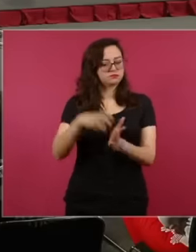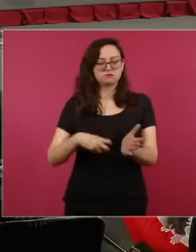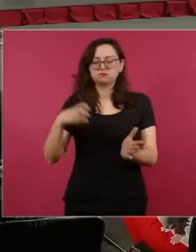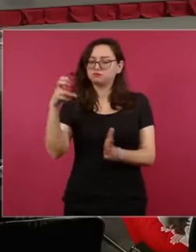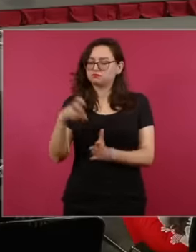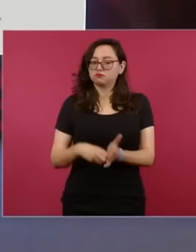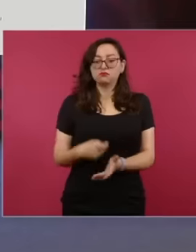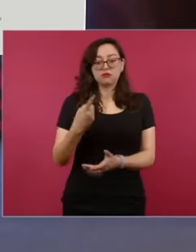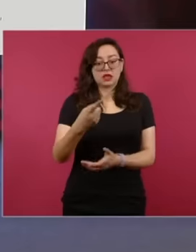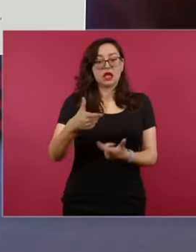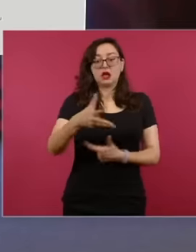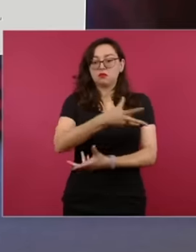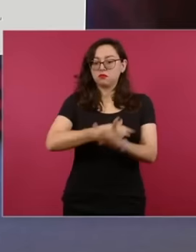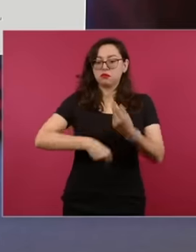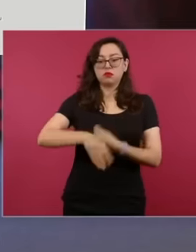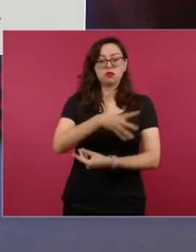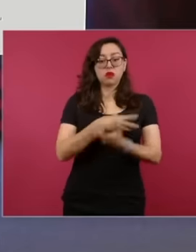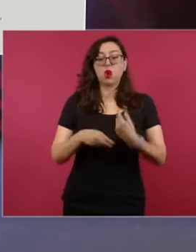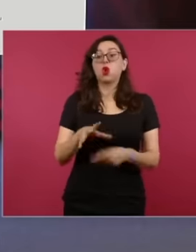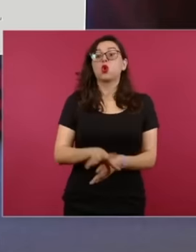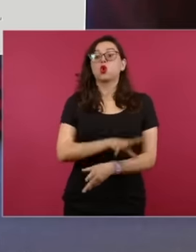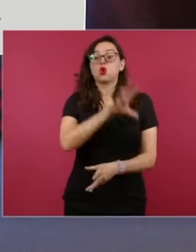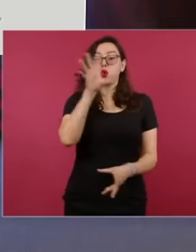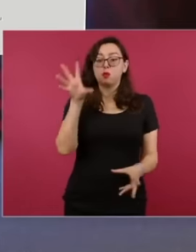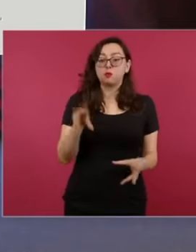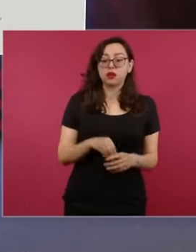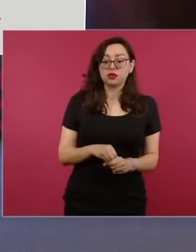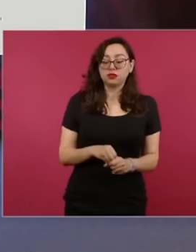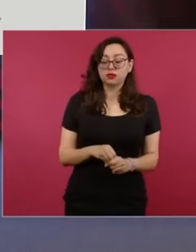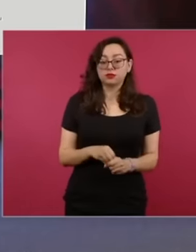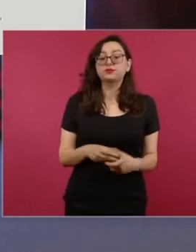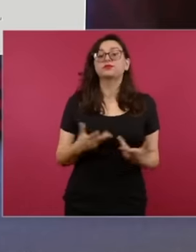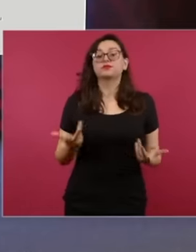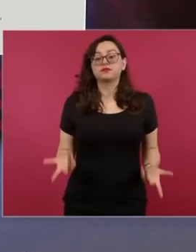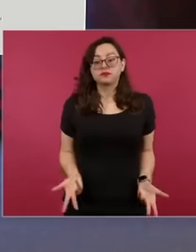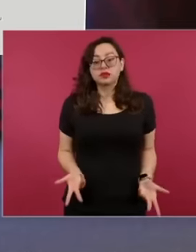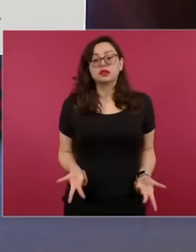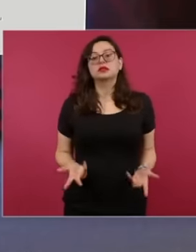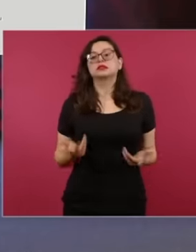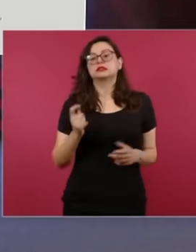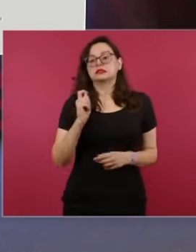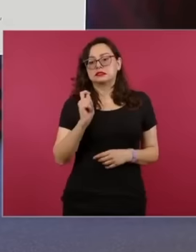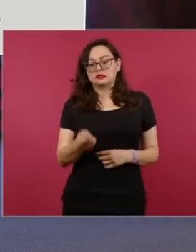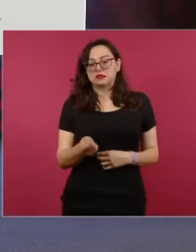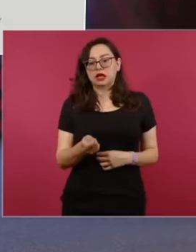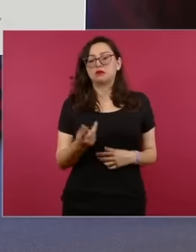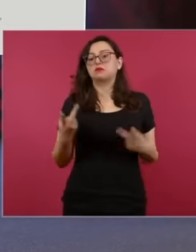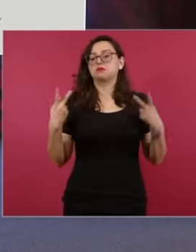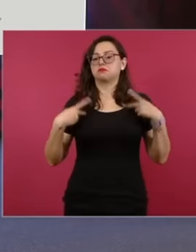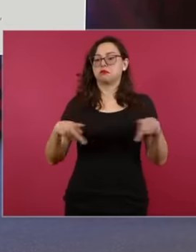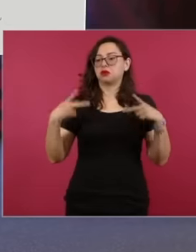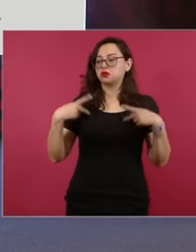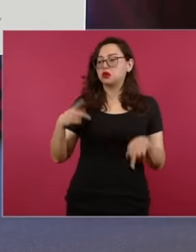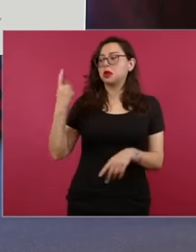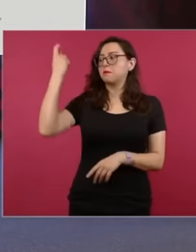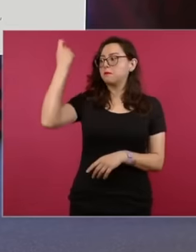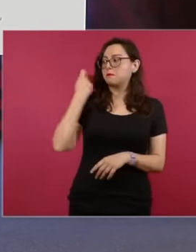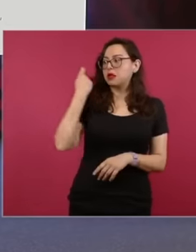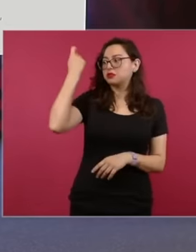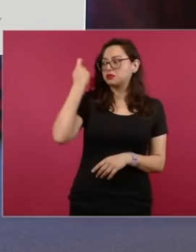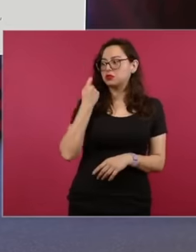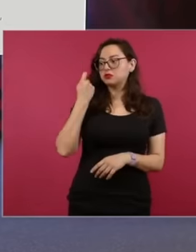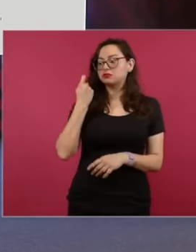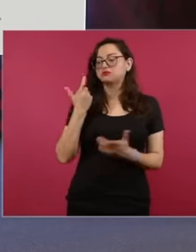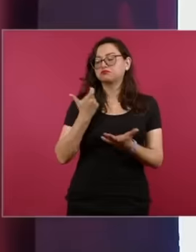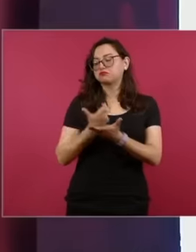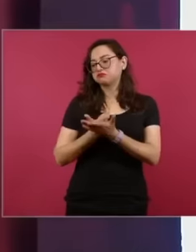100% de su último salario. Es decir, las personas que se han señalado que ganaban 10 mil, que se estaban pensionando con 6 mil y que el Fondo